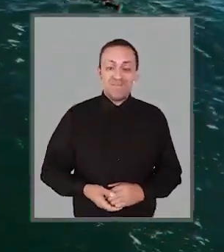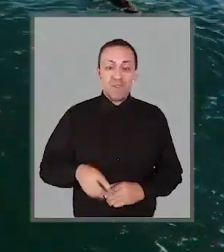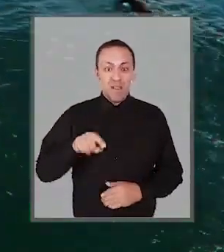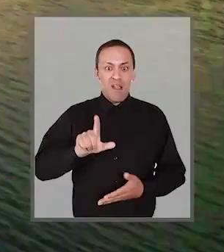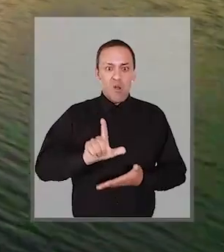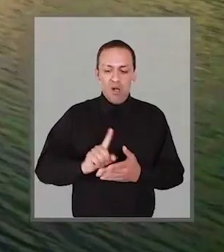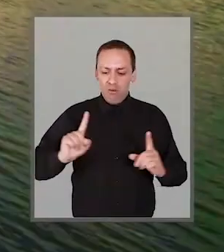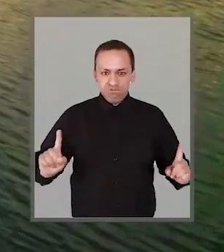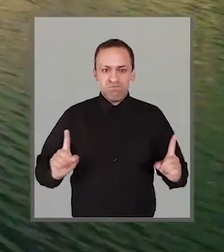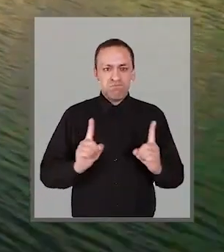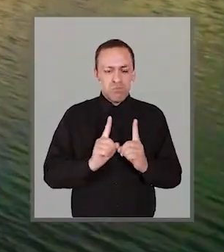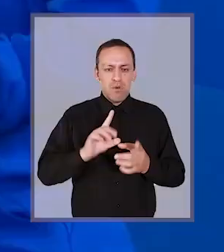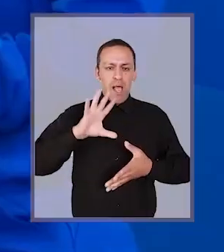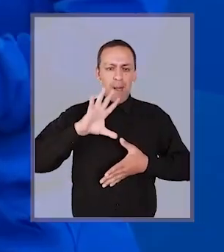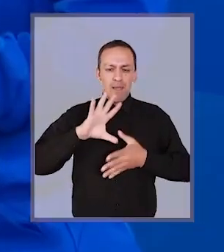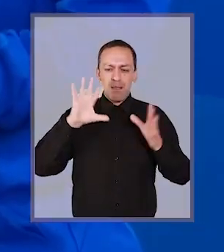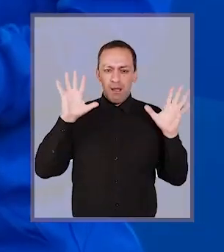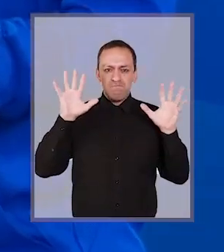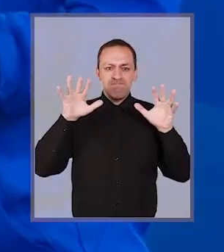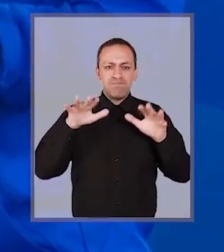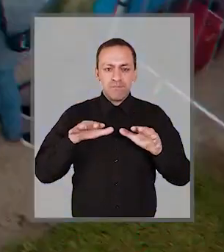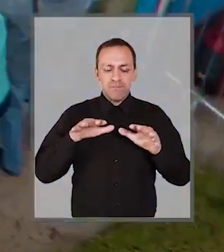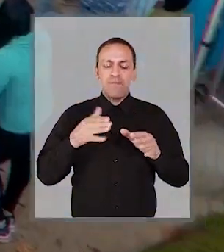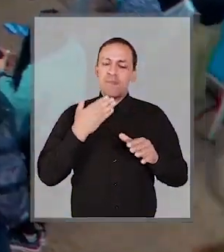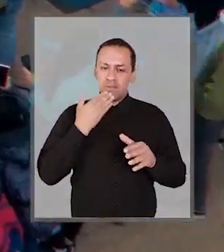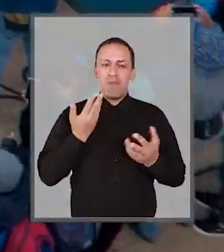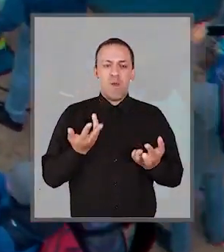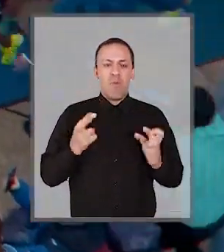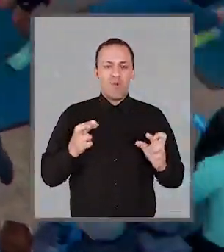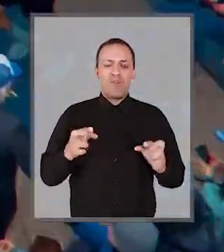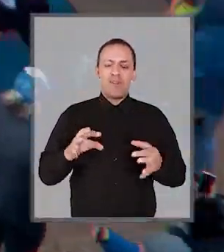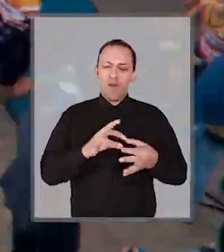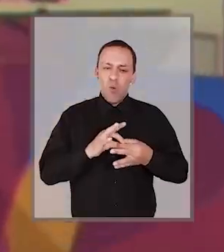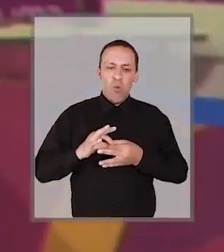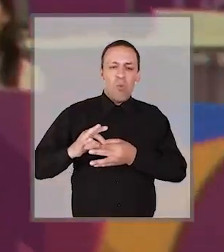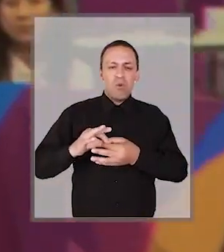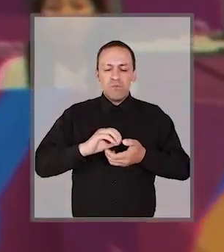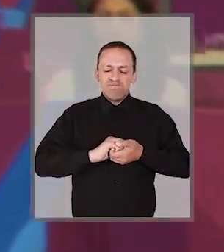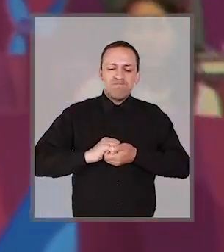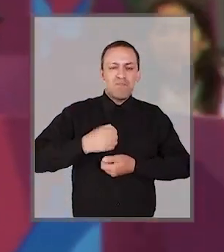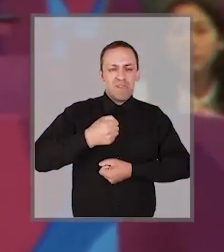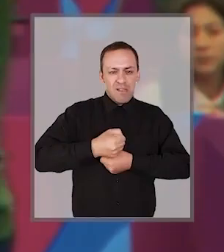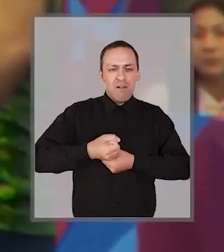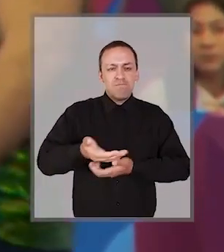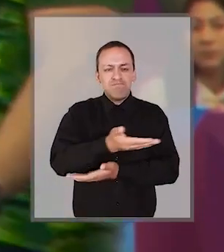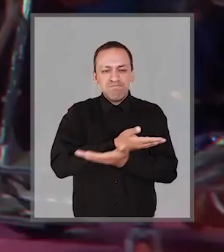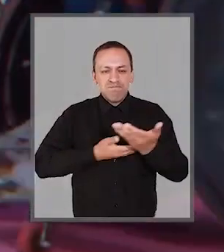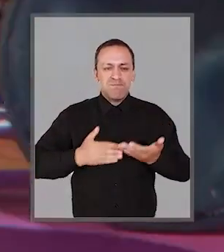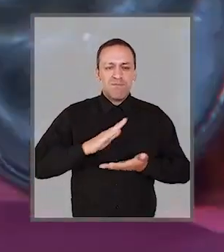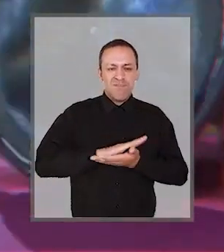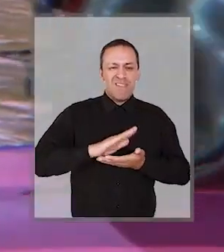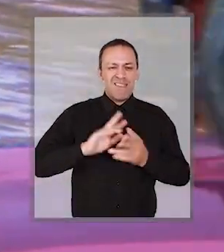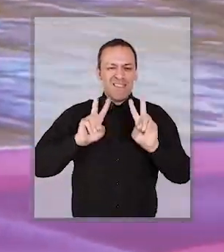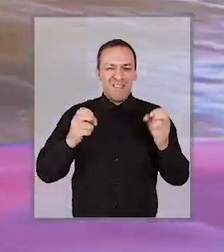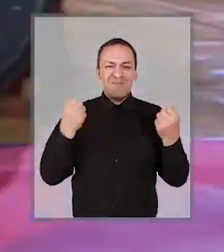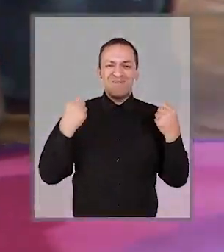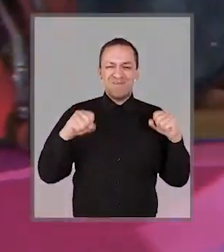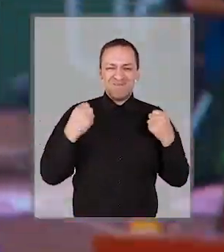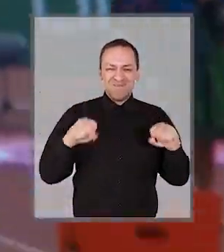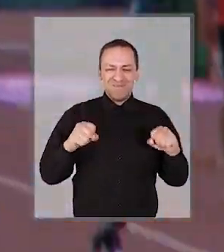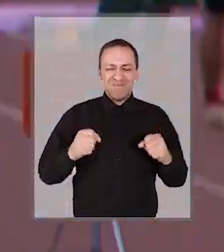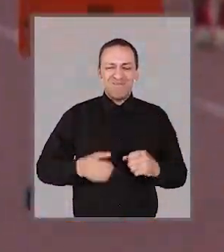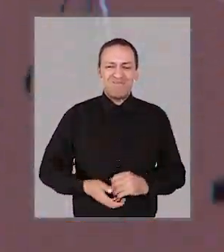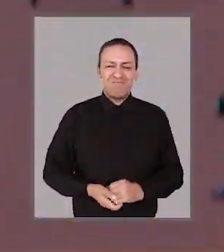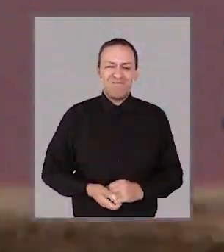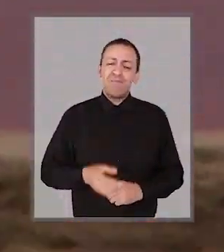Parapanamericanos. Un punto de encuentro para toda América y una oportunidad para unirnos y vivir juntos esta